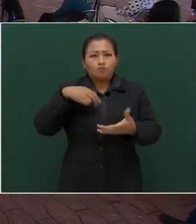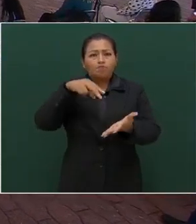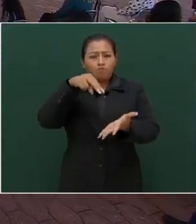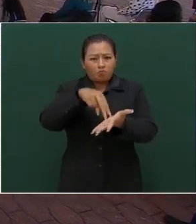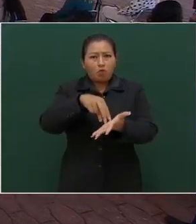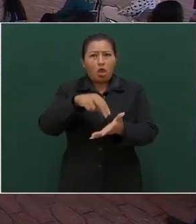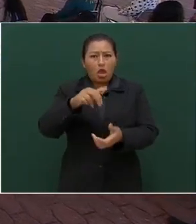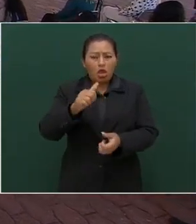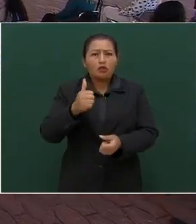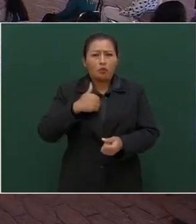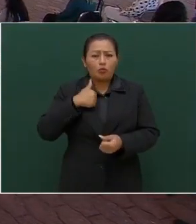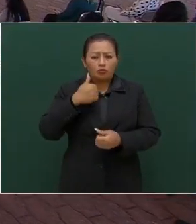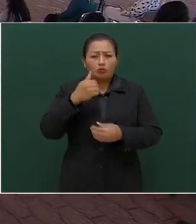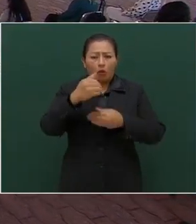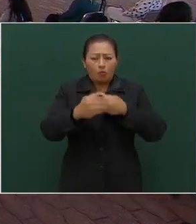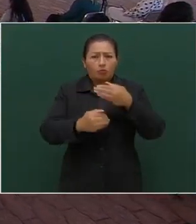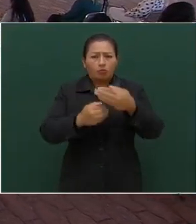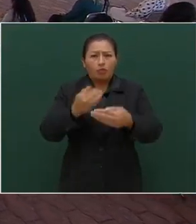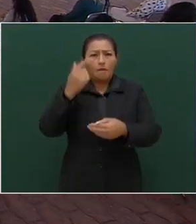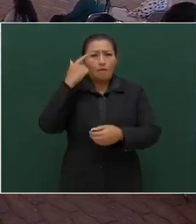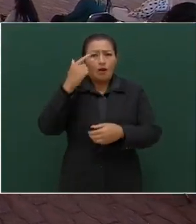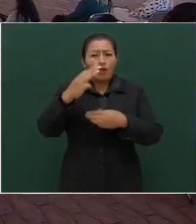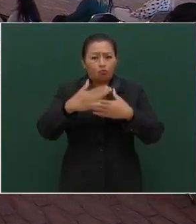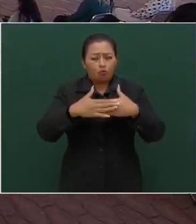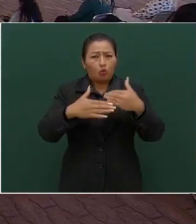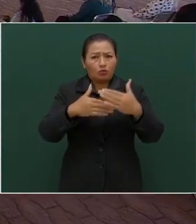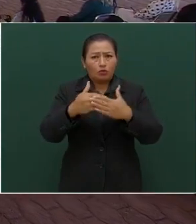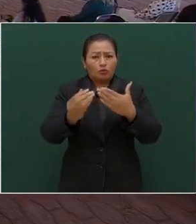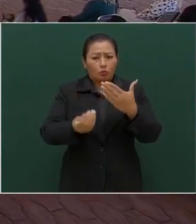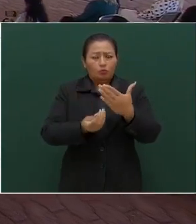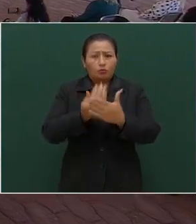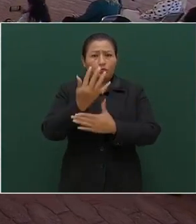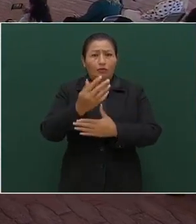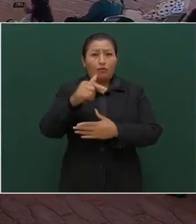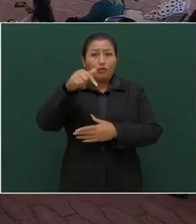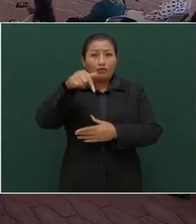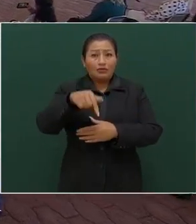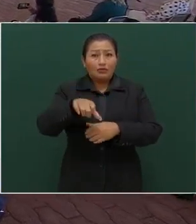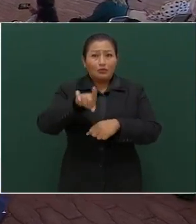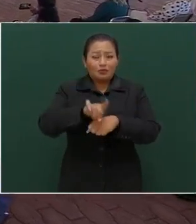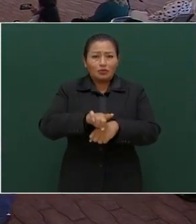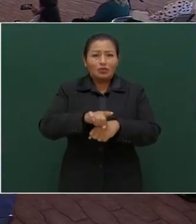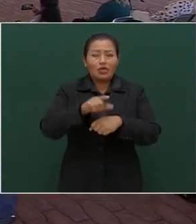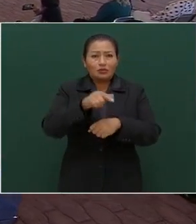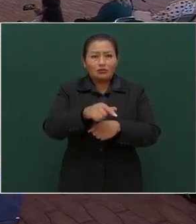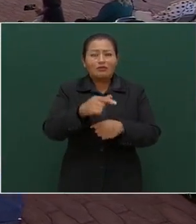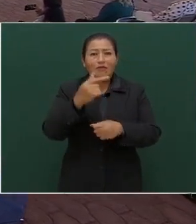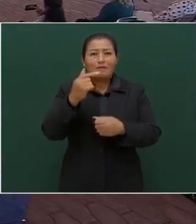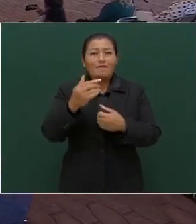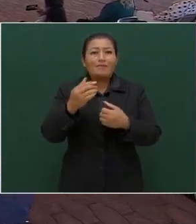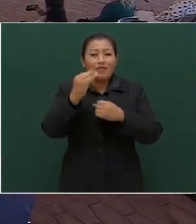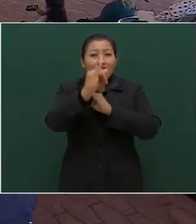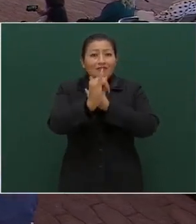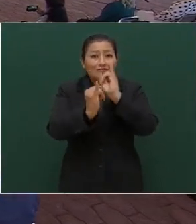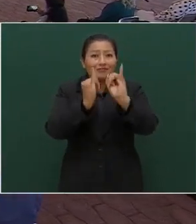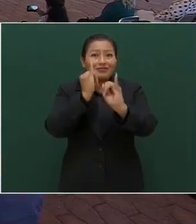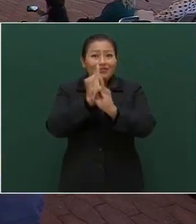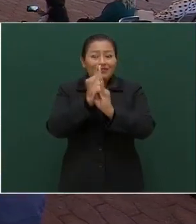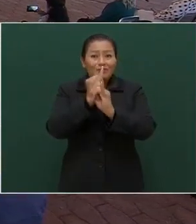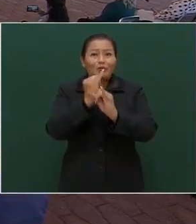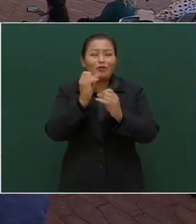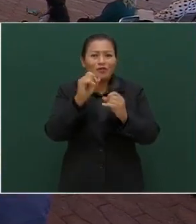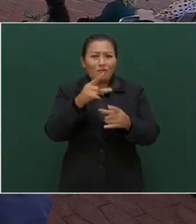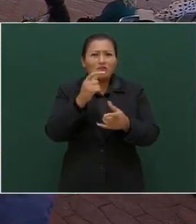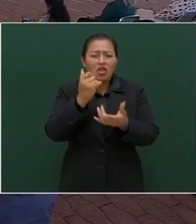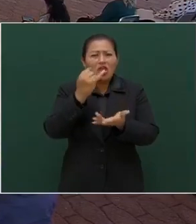oportunidades, es un estado que avanza hacia la modernidad y que se ha insertado pues en estos tendencias internacionales de la relocalización